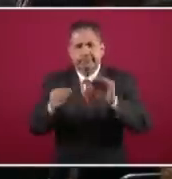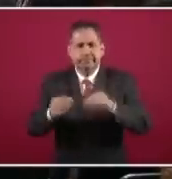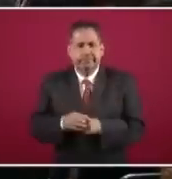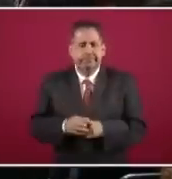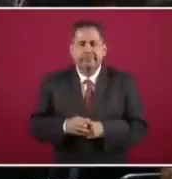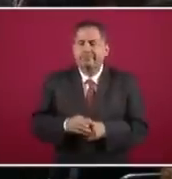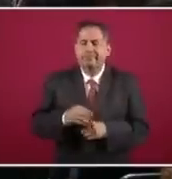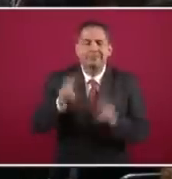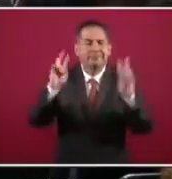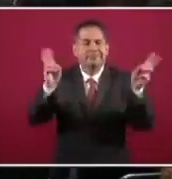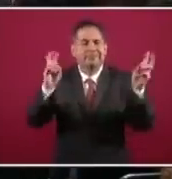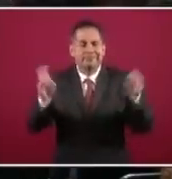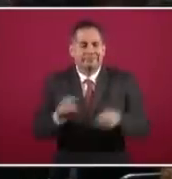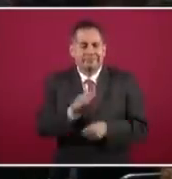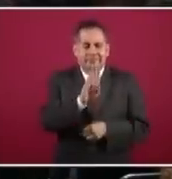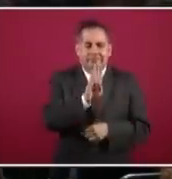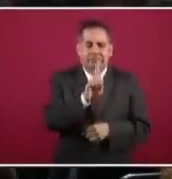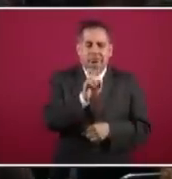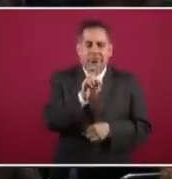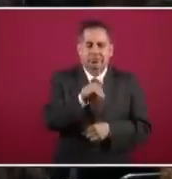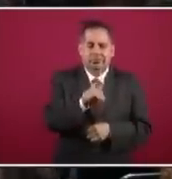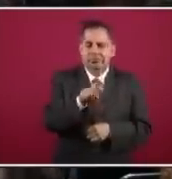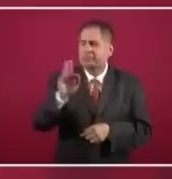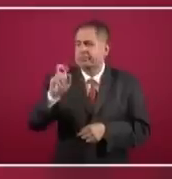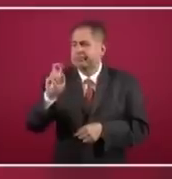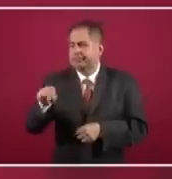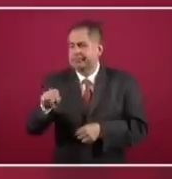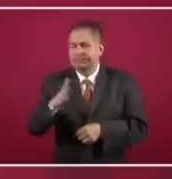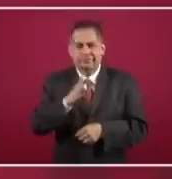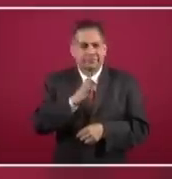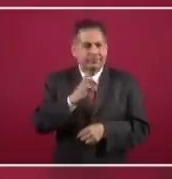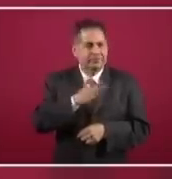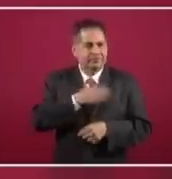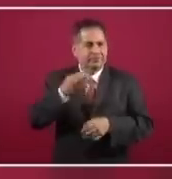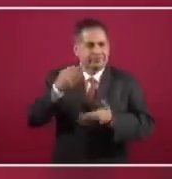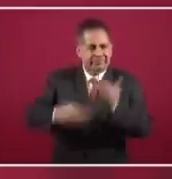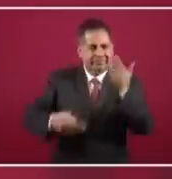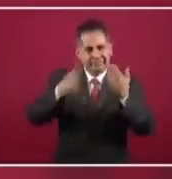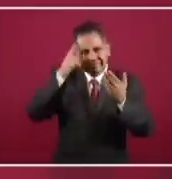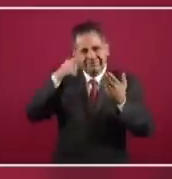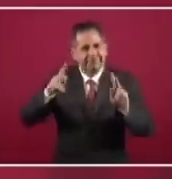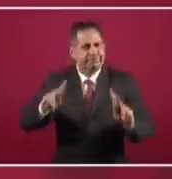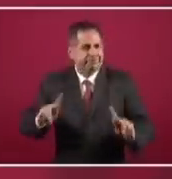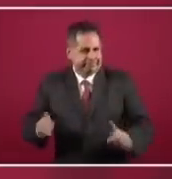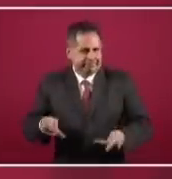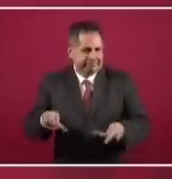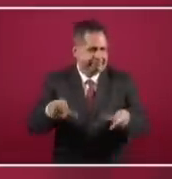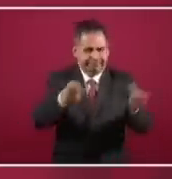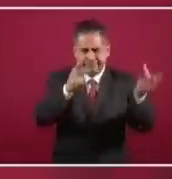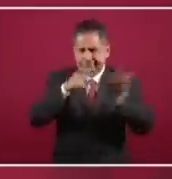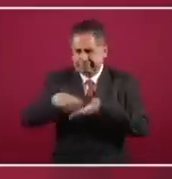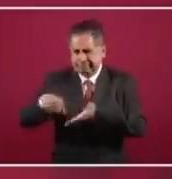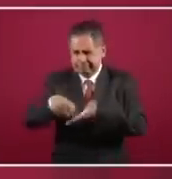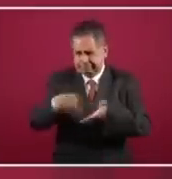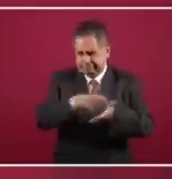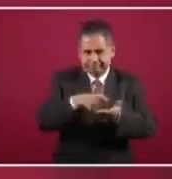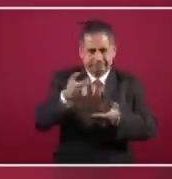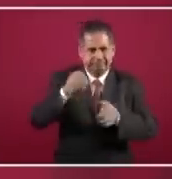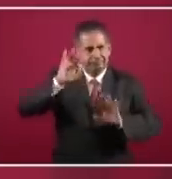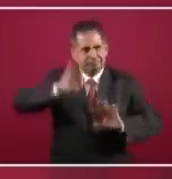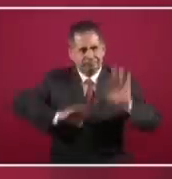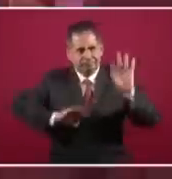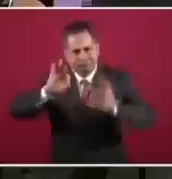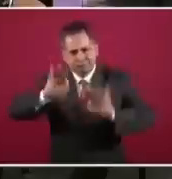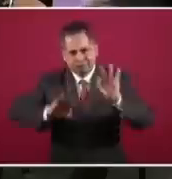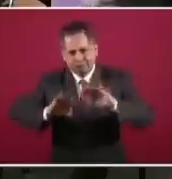el Buen Fin, este programa dirigido al fomento del consumo de las en mejores